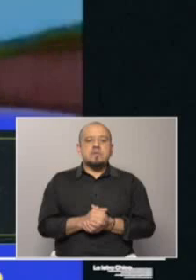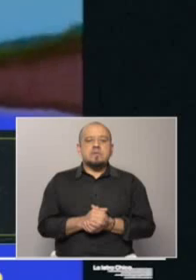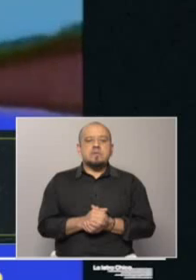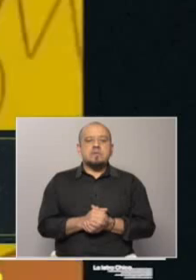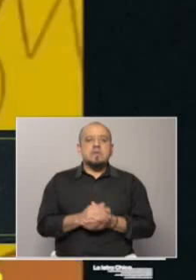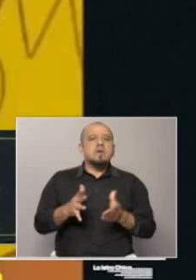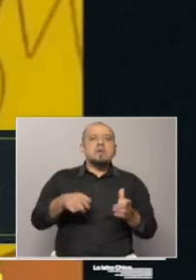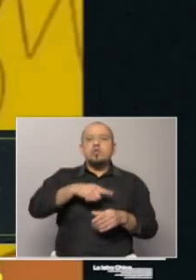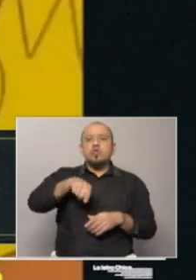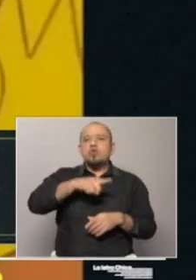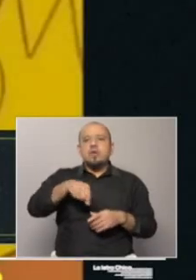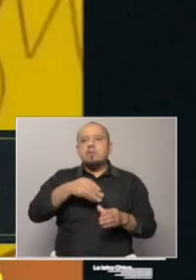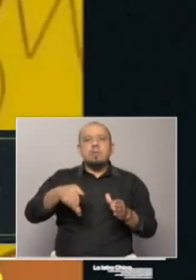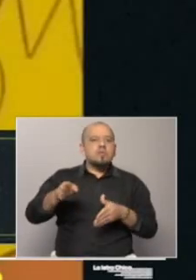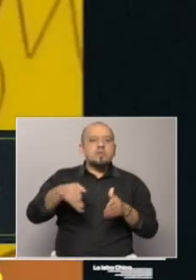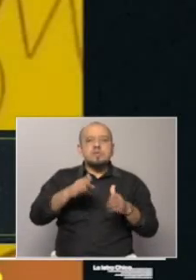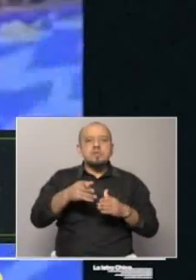¿Ahora dónde vamos?